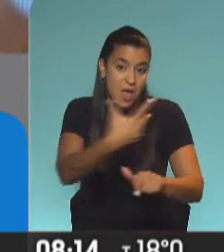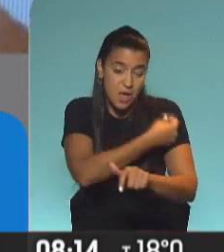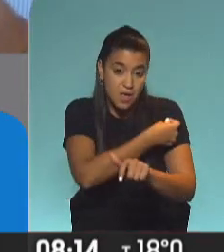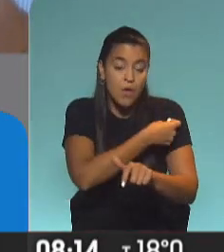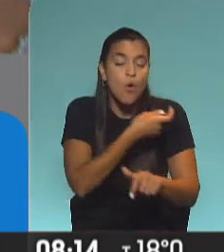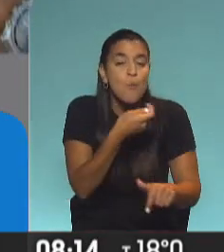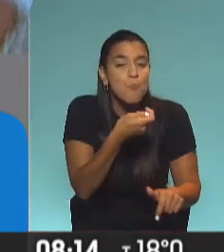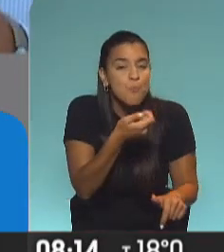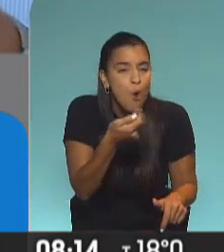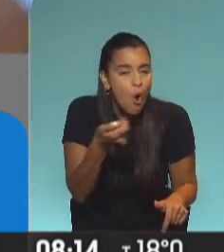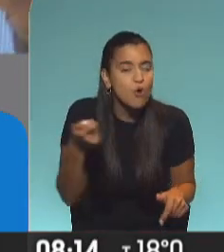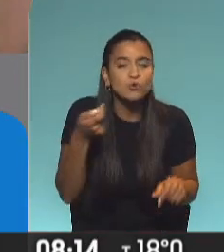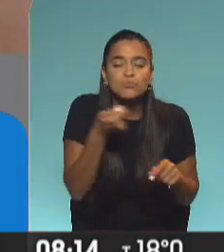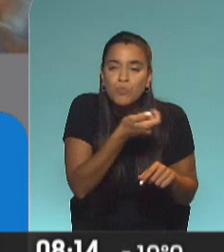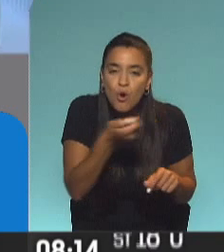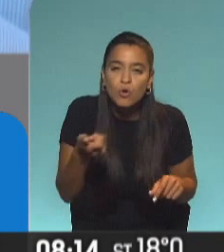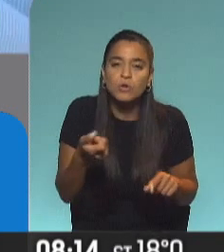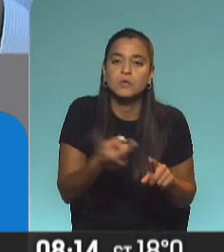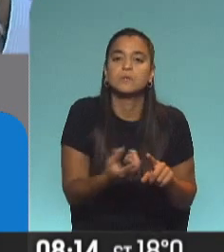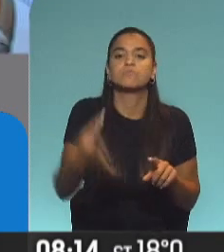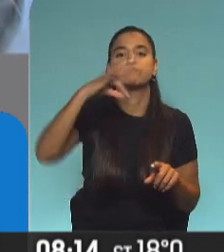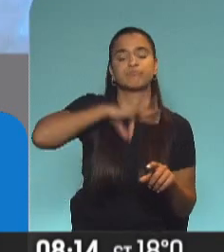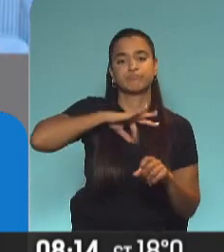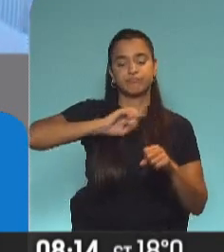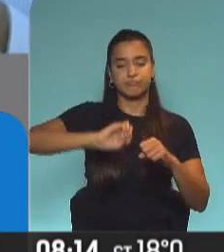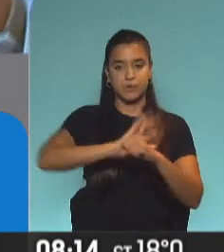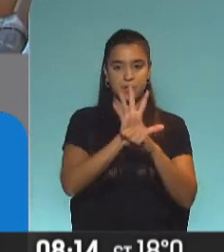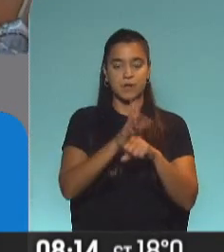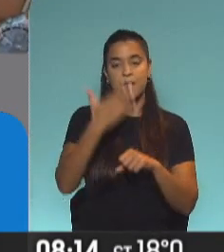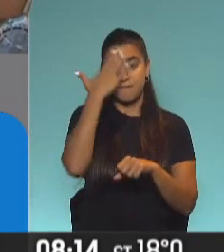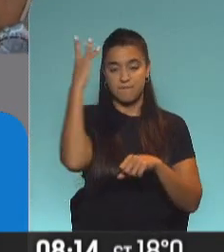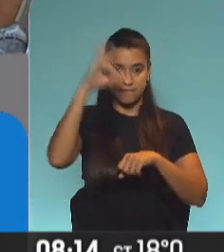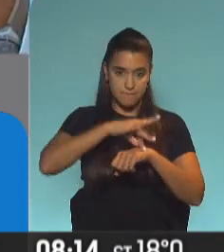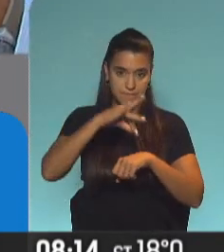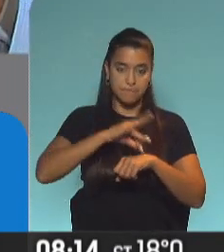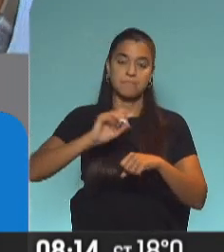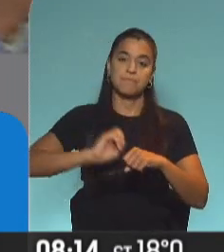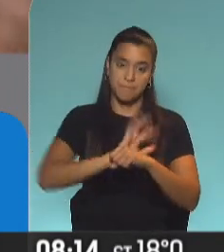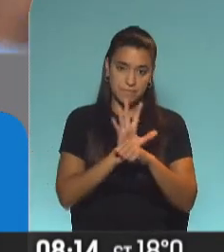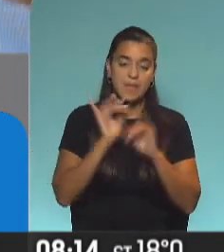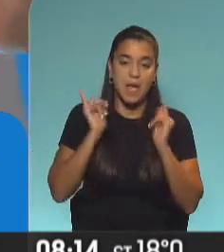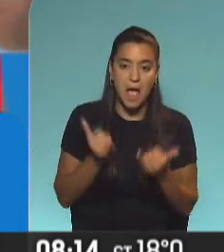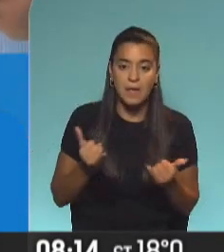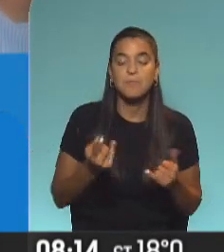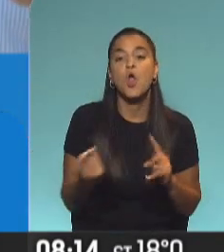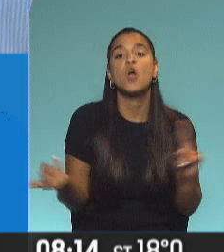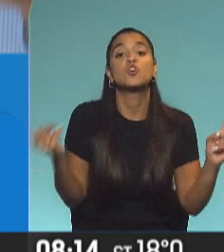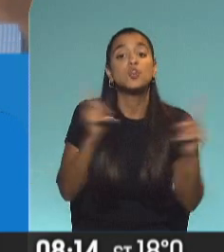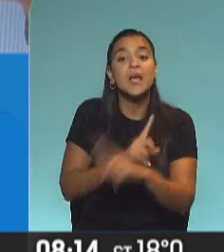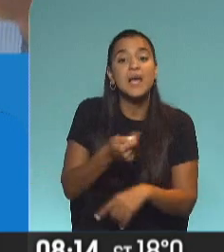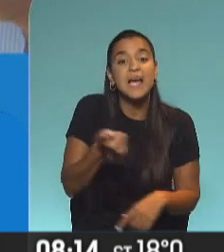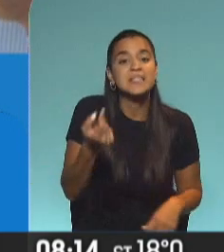muy poquitos han contraído la infección y han enfermado de COVID-19. Muy por el contrario,